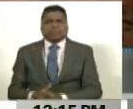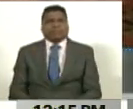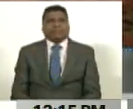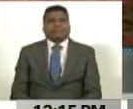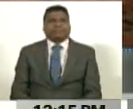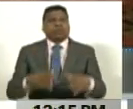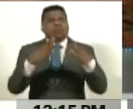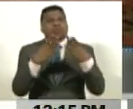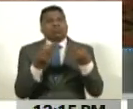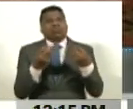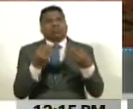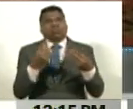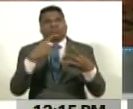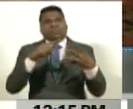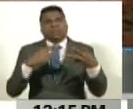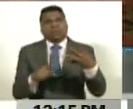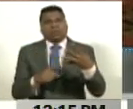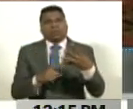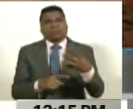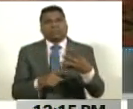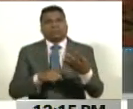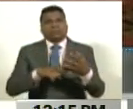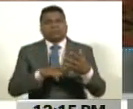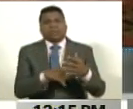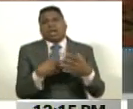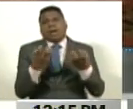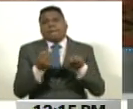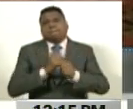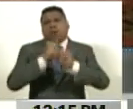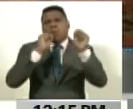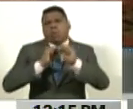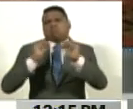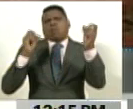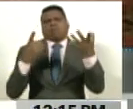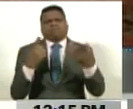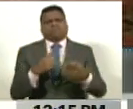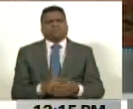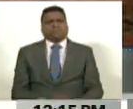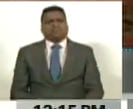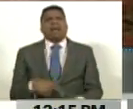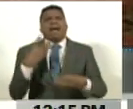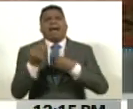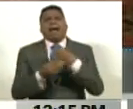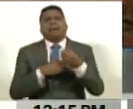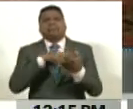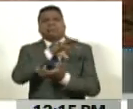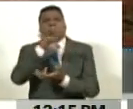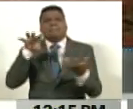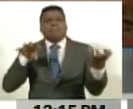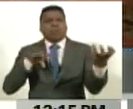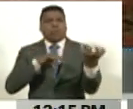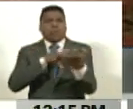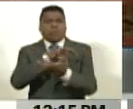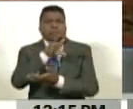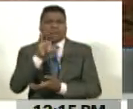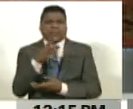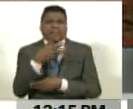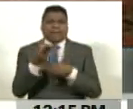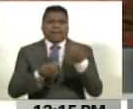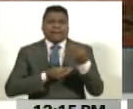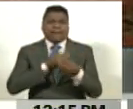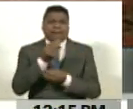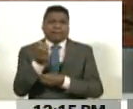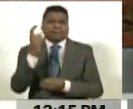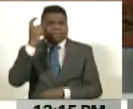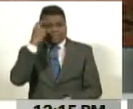mucho apertrechamiento, digamos, de municiones, empieza a generar el desorden y el caos en el lugar que se encuentran, especialmente